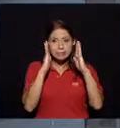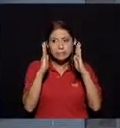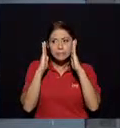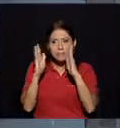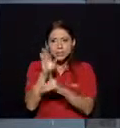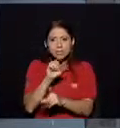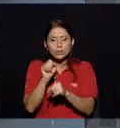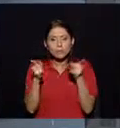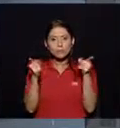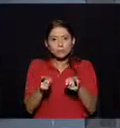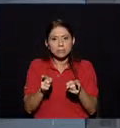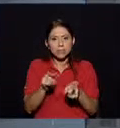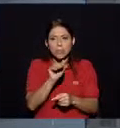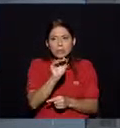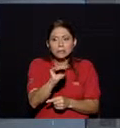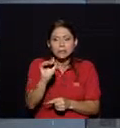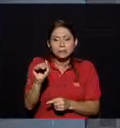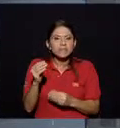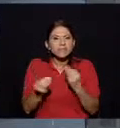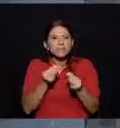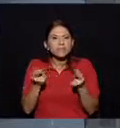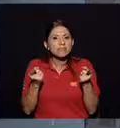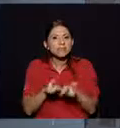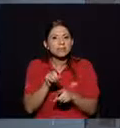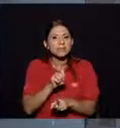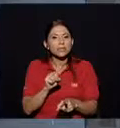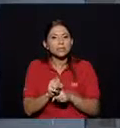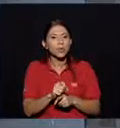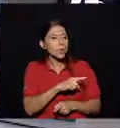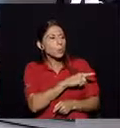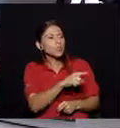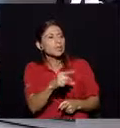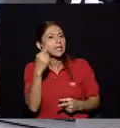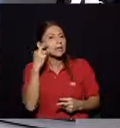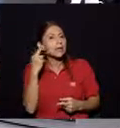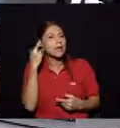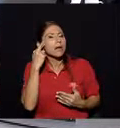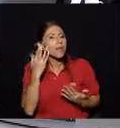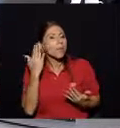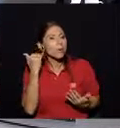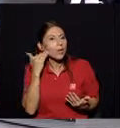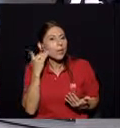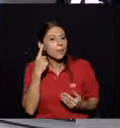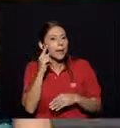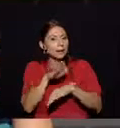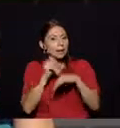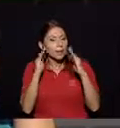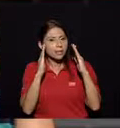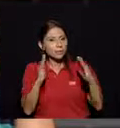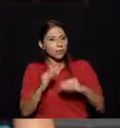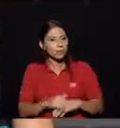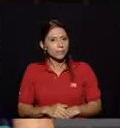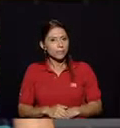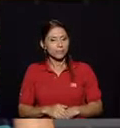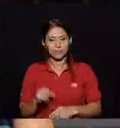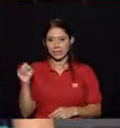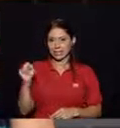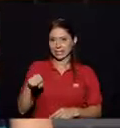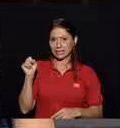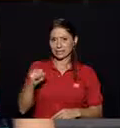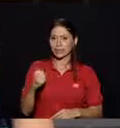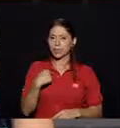alertas que tenemos ahora sobre esta situación. ¿Qué los motivó a ustedes a hacer ese llamado de atención? Sí, yo diría que